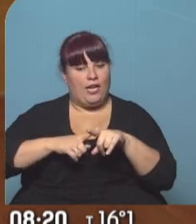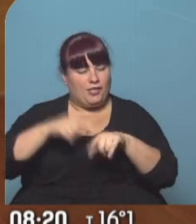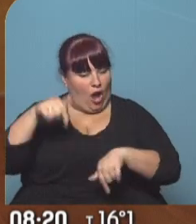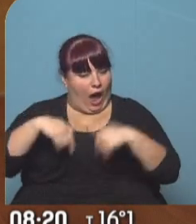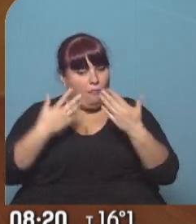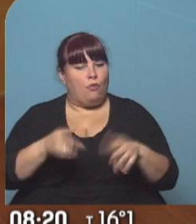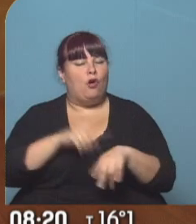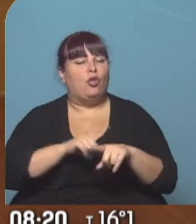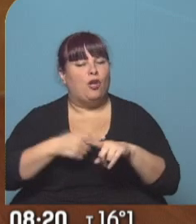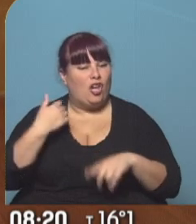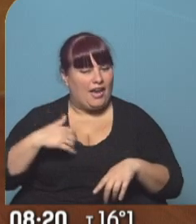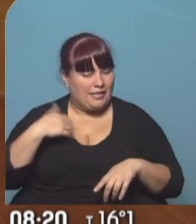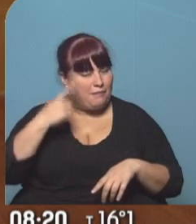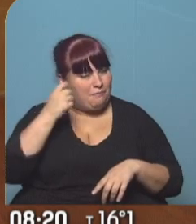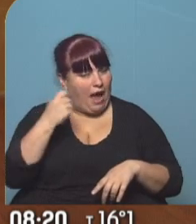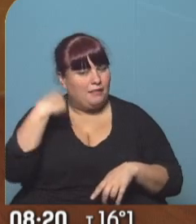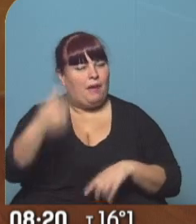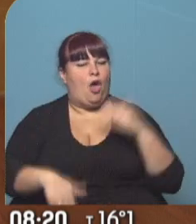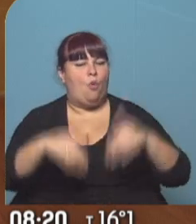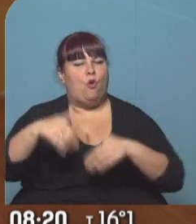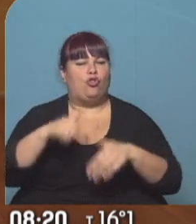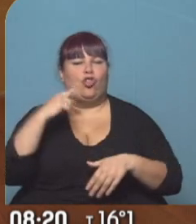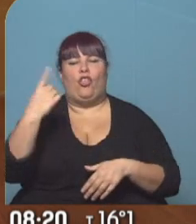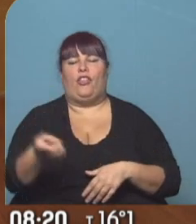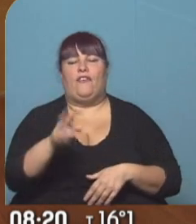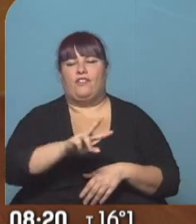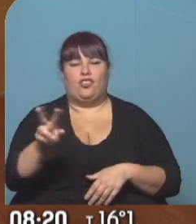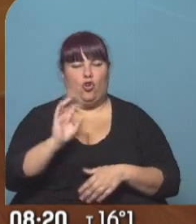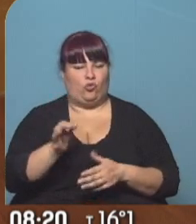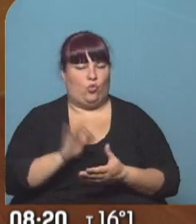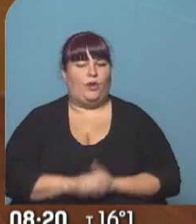el momento político en la Argentina, pensando en las elecciones del próximo 22 de octubre.